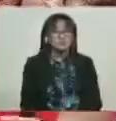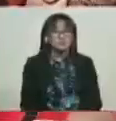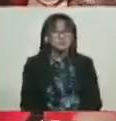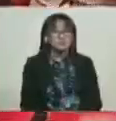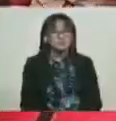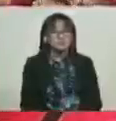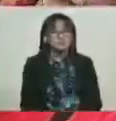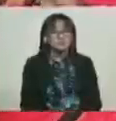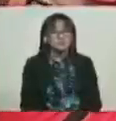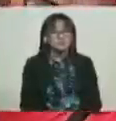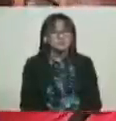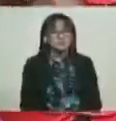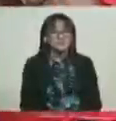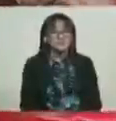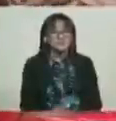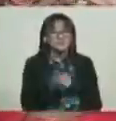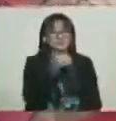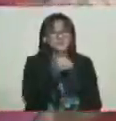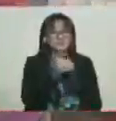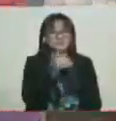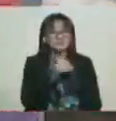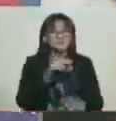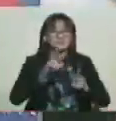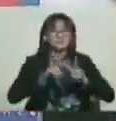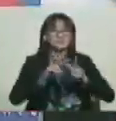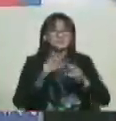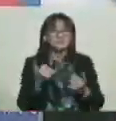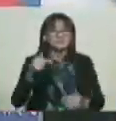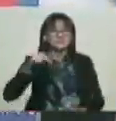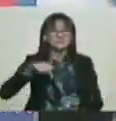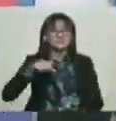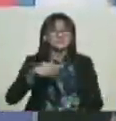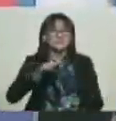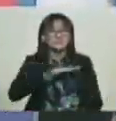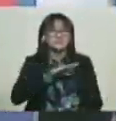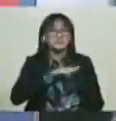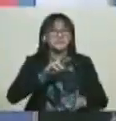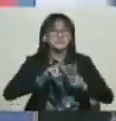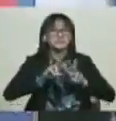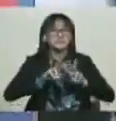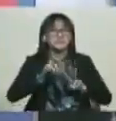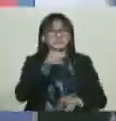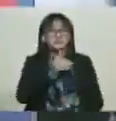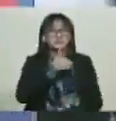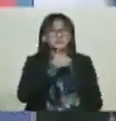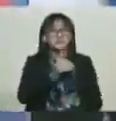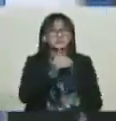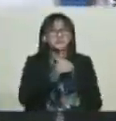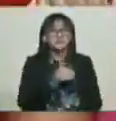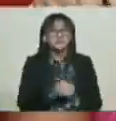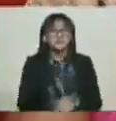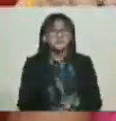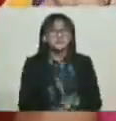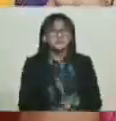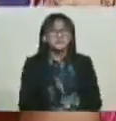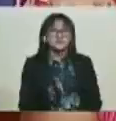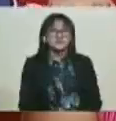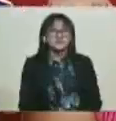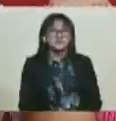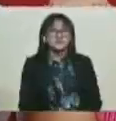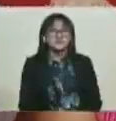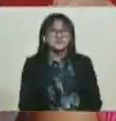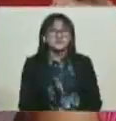y por tu perseverancia tienes a viviendo hoy mismo hoy tienes tu vivienda mujer hoy sales con tu vivienda